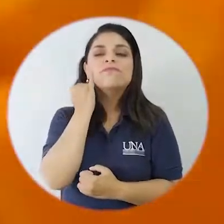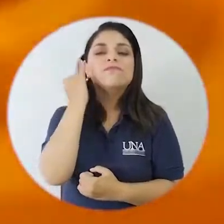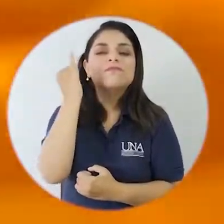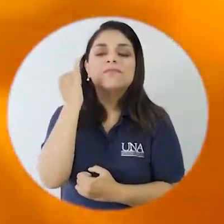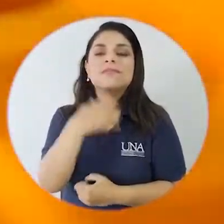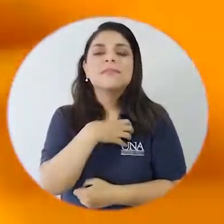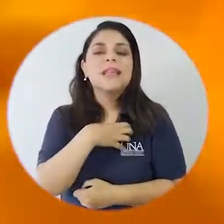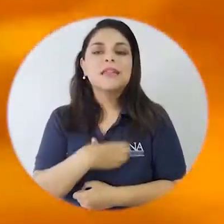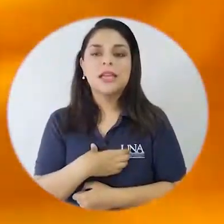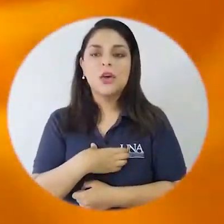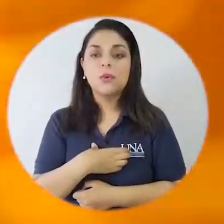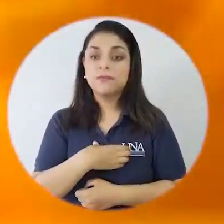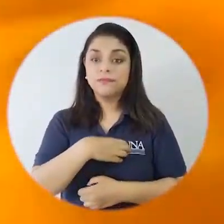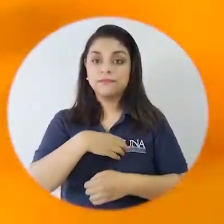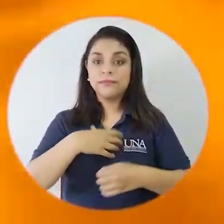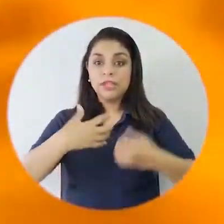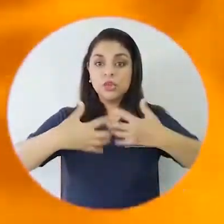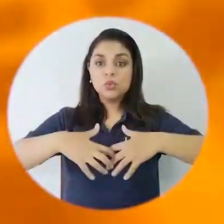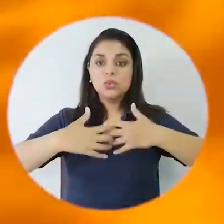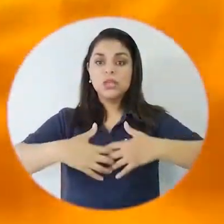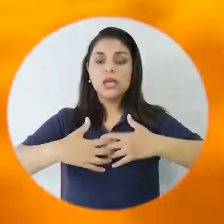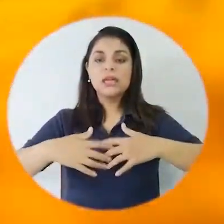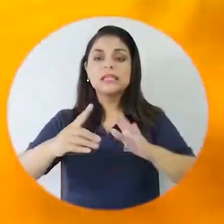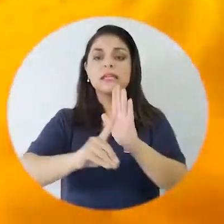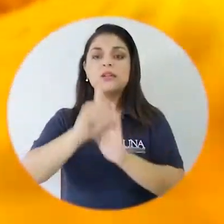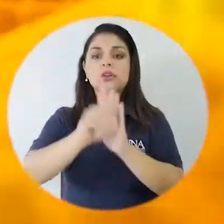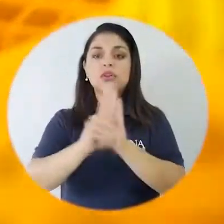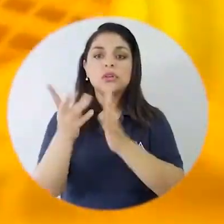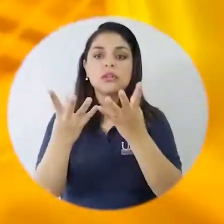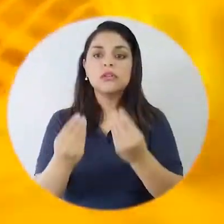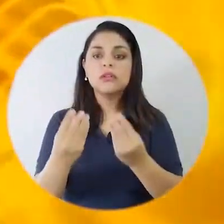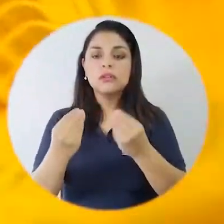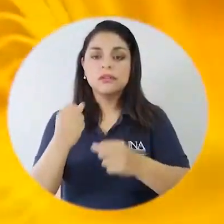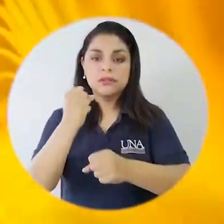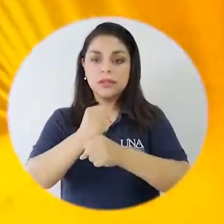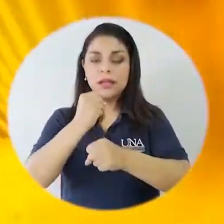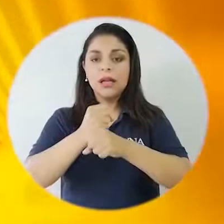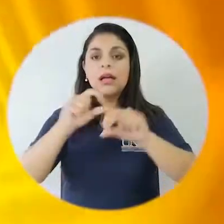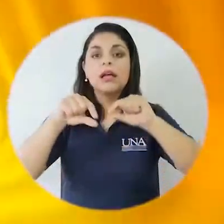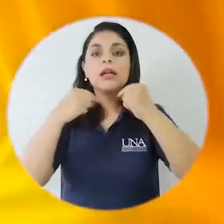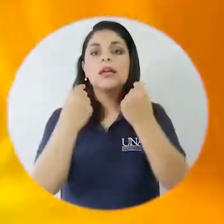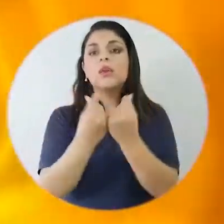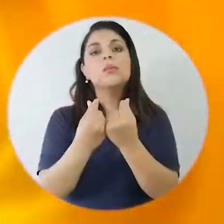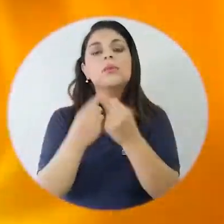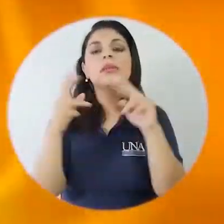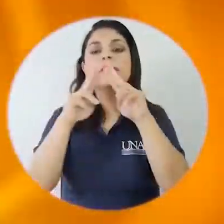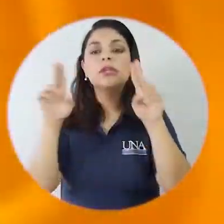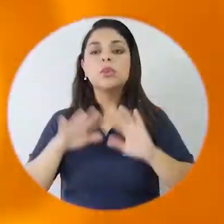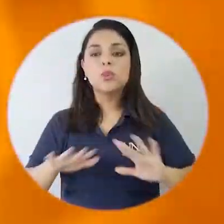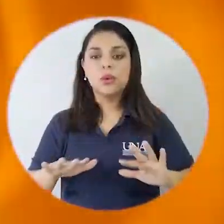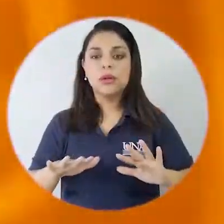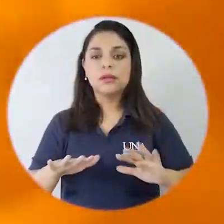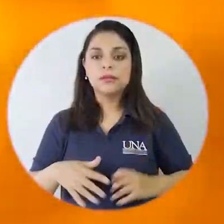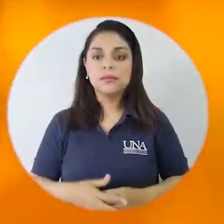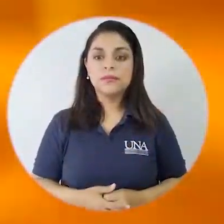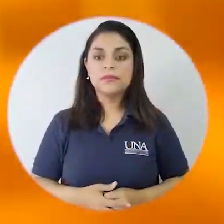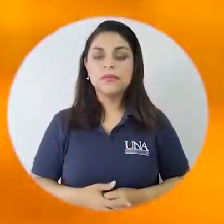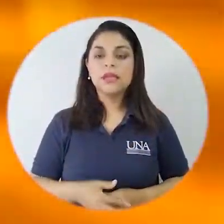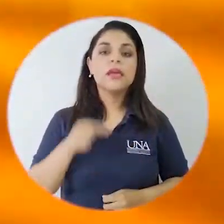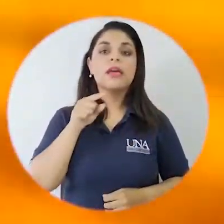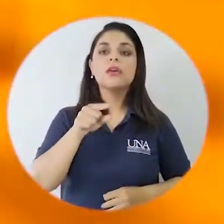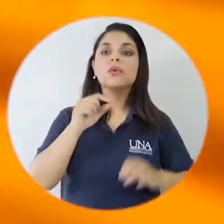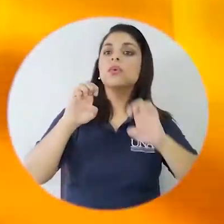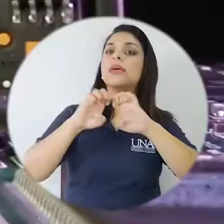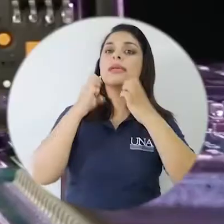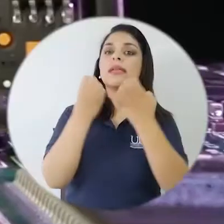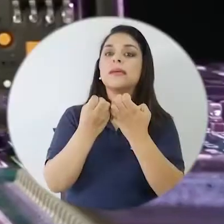el ideal. En la industria de desarrollo de software se trabaja en equipos virtuales. No es un jefe jerárquico con un subalterno,